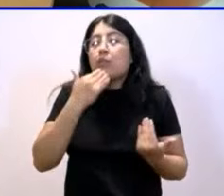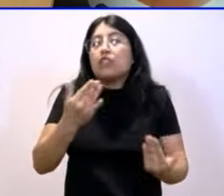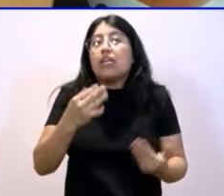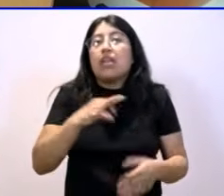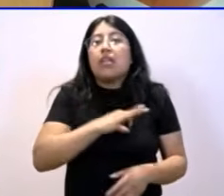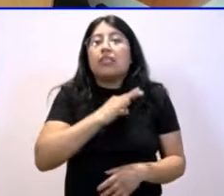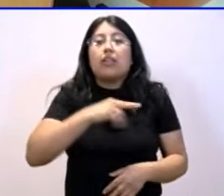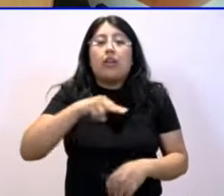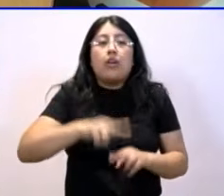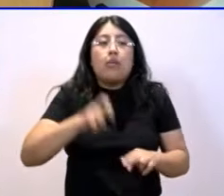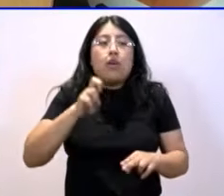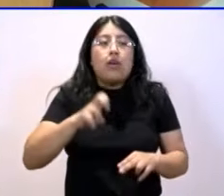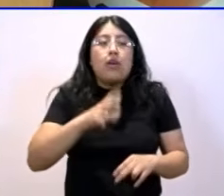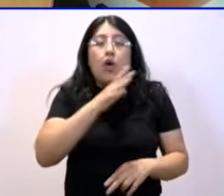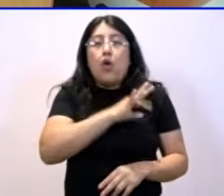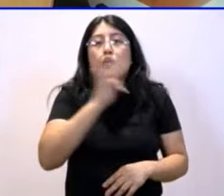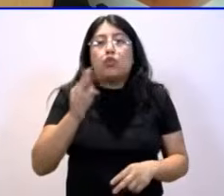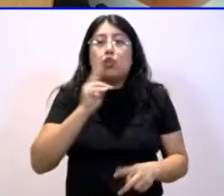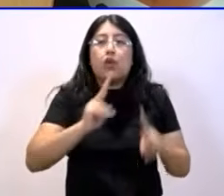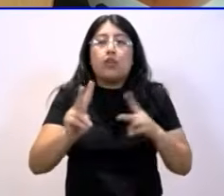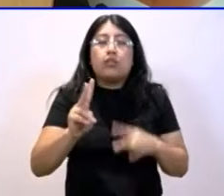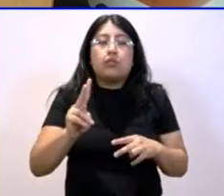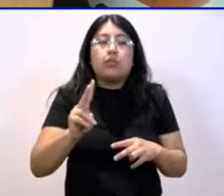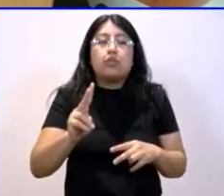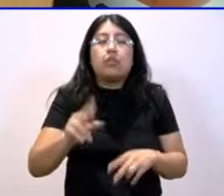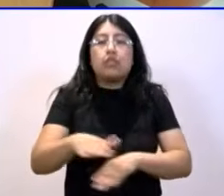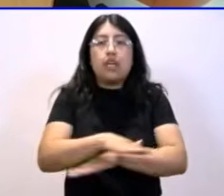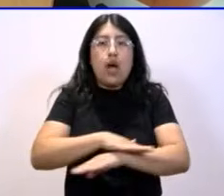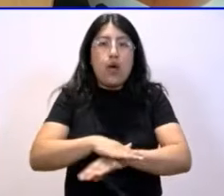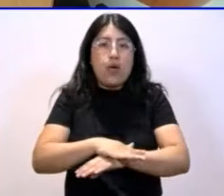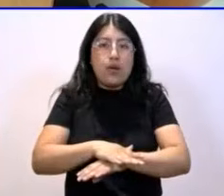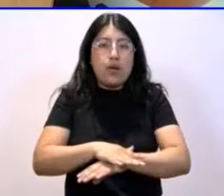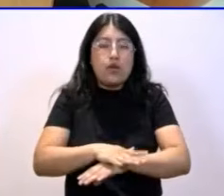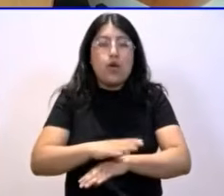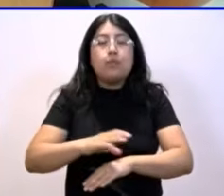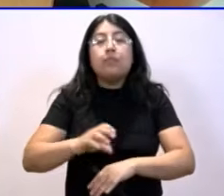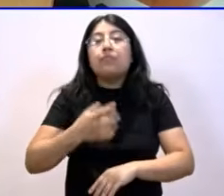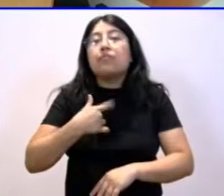Moreno. Turno de contestación por parte del Gobierno, señor consejero.